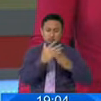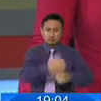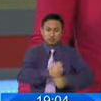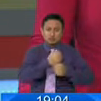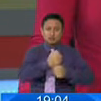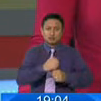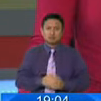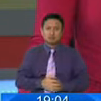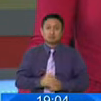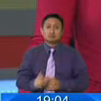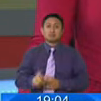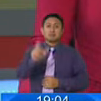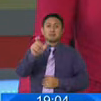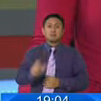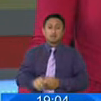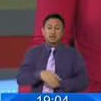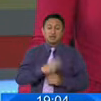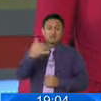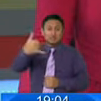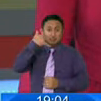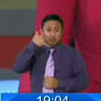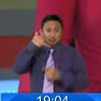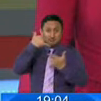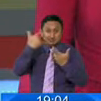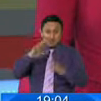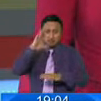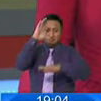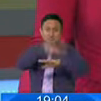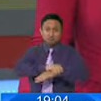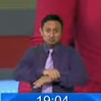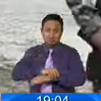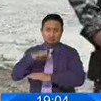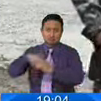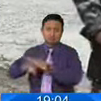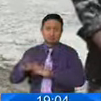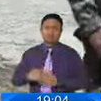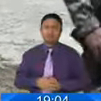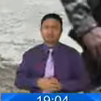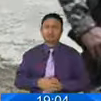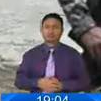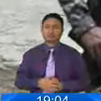seguridad. La persona que realizó esta llamada está detenida.